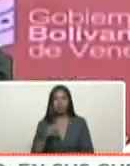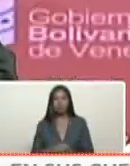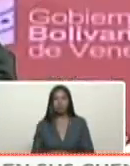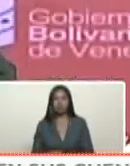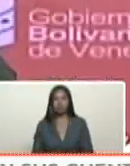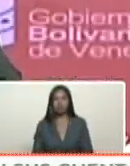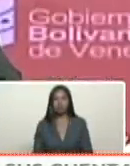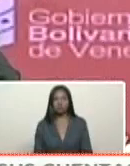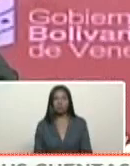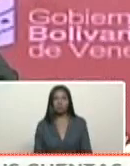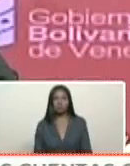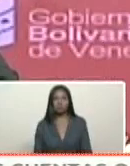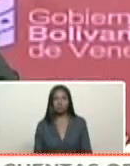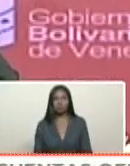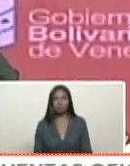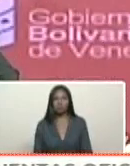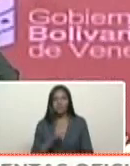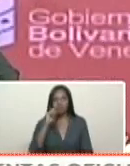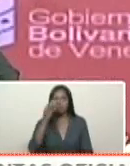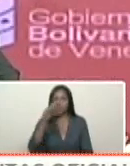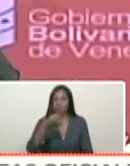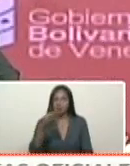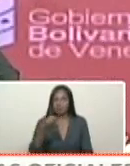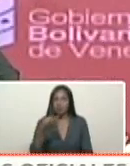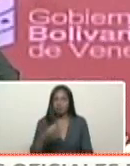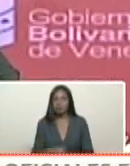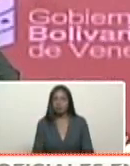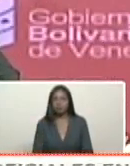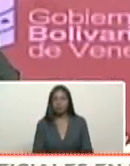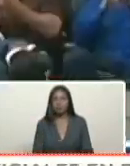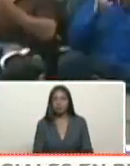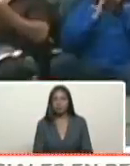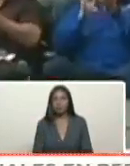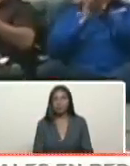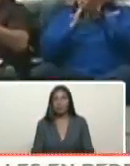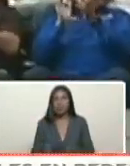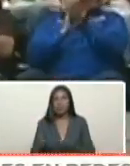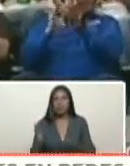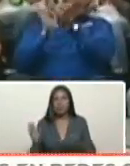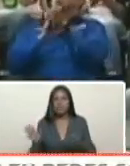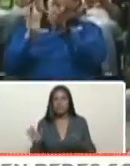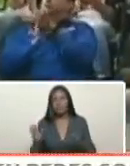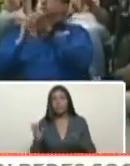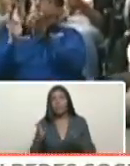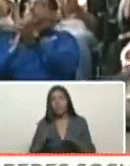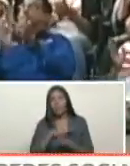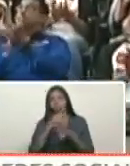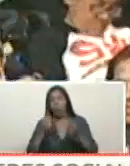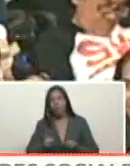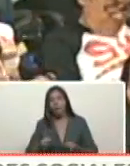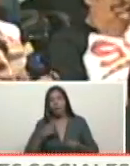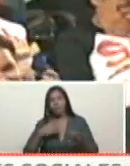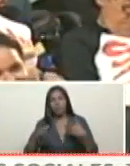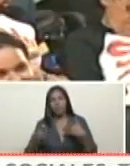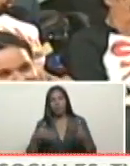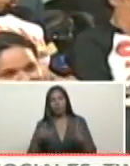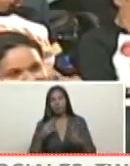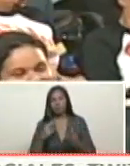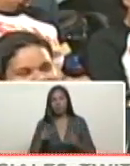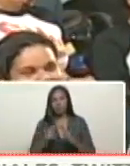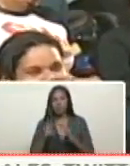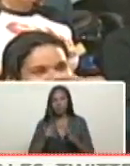poder político en Venezuela. Es la verdad. Poder popular. Poder popular. Vamos a hacer un